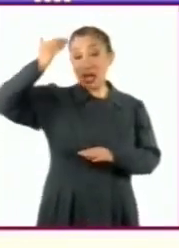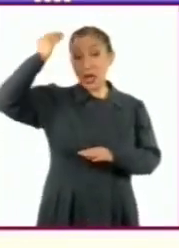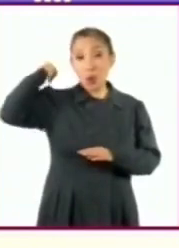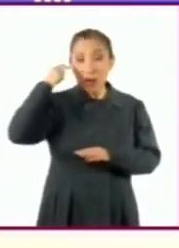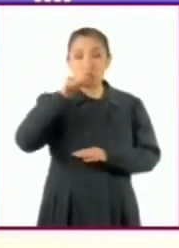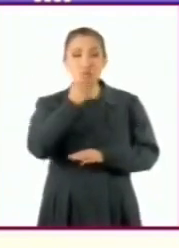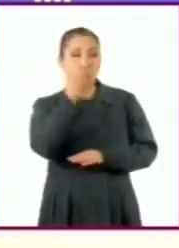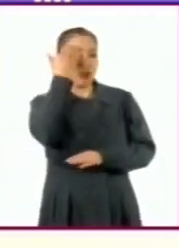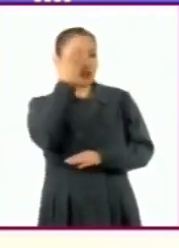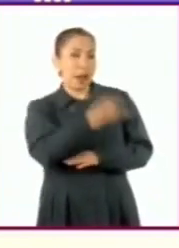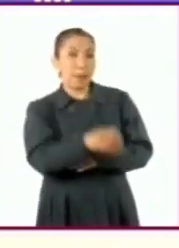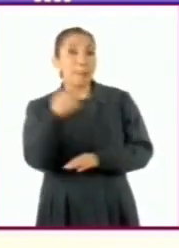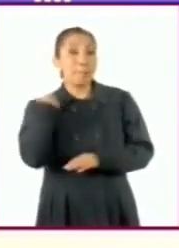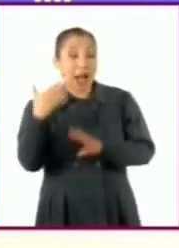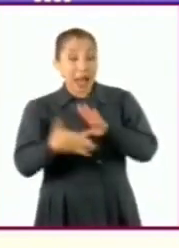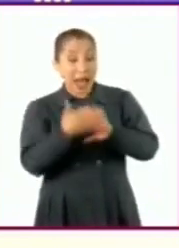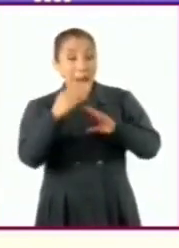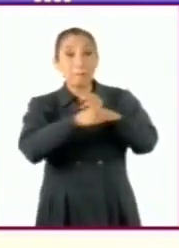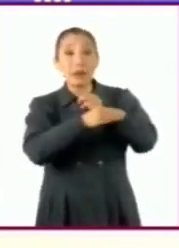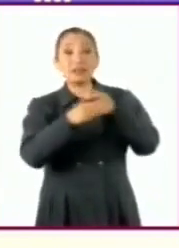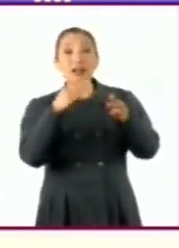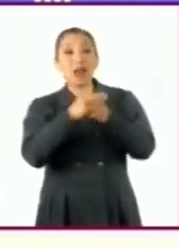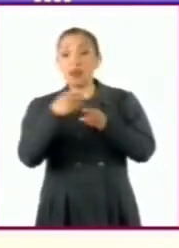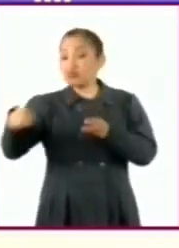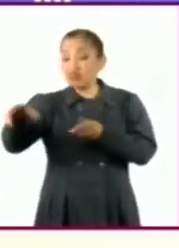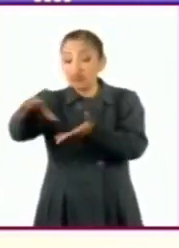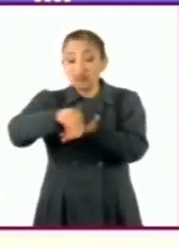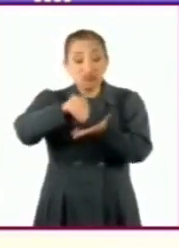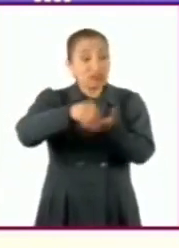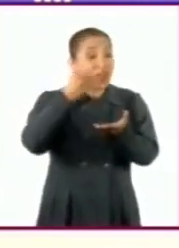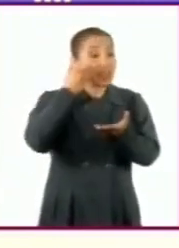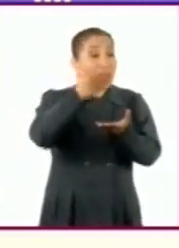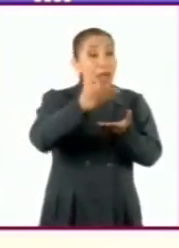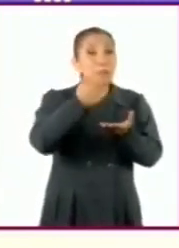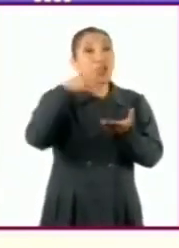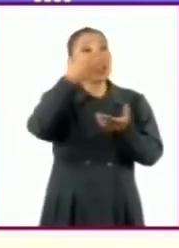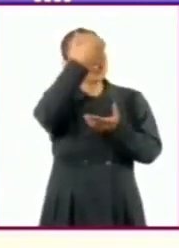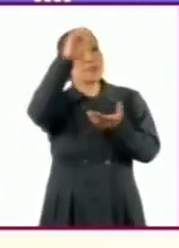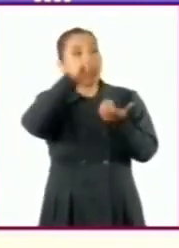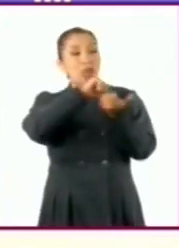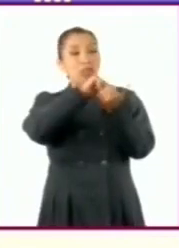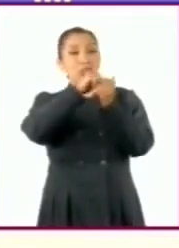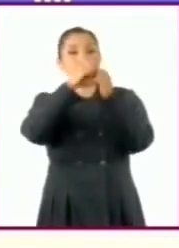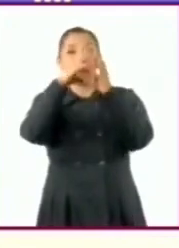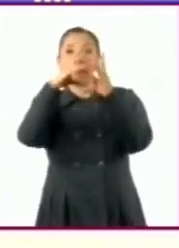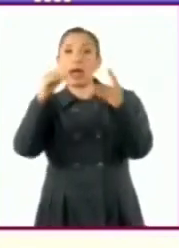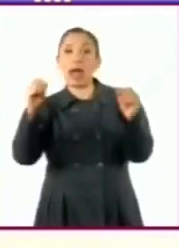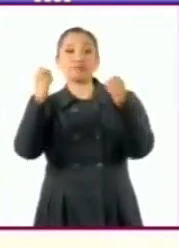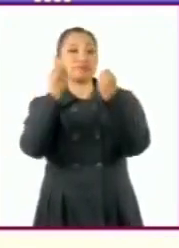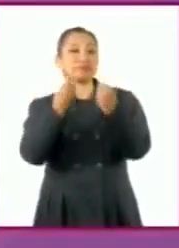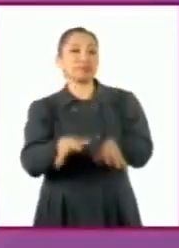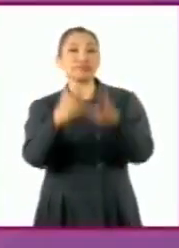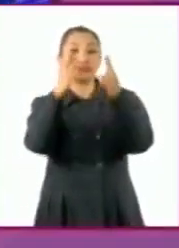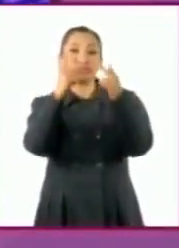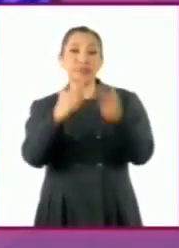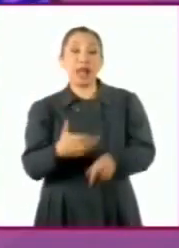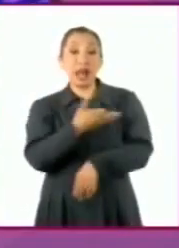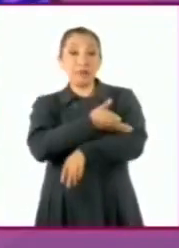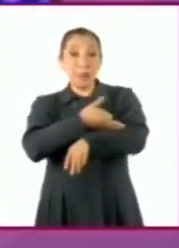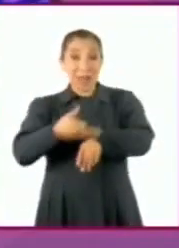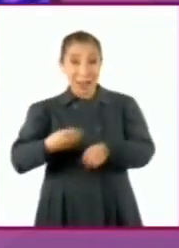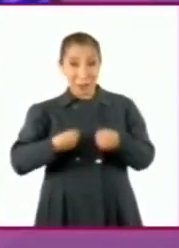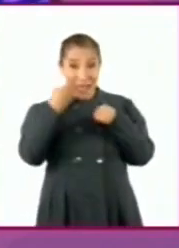figuras geométricas, así como de fauna, flora y escenas de caza. ¿Quieren conocer algunas de estas pinturas rupestres?